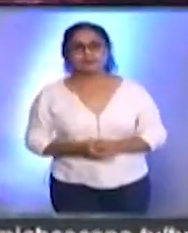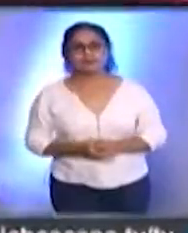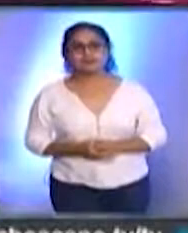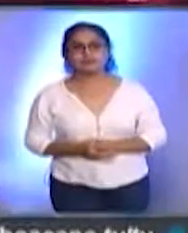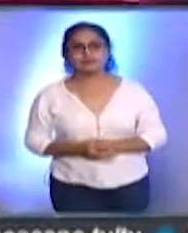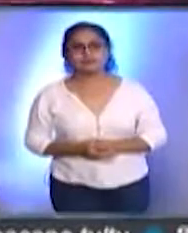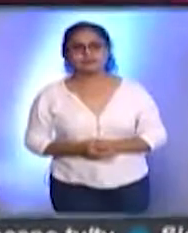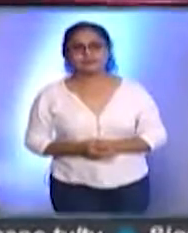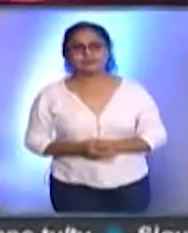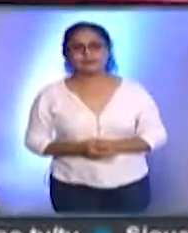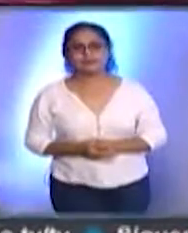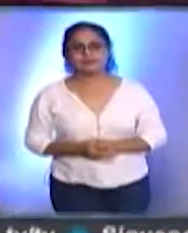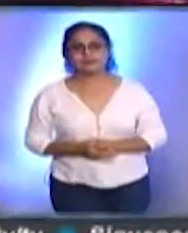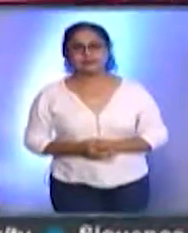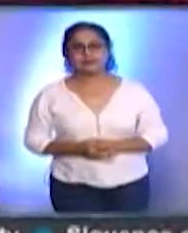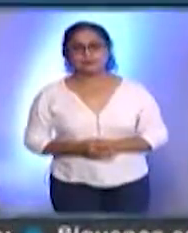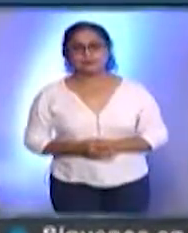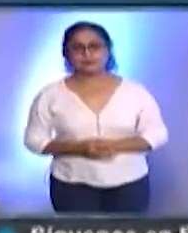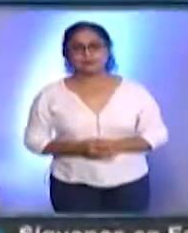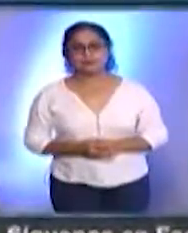SM Noticias.